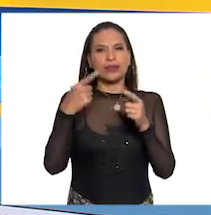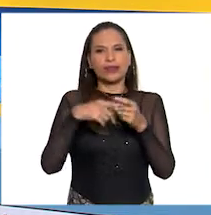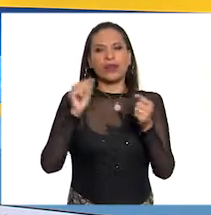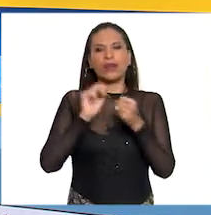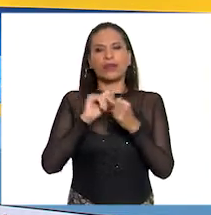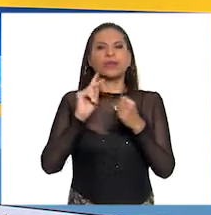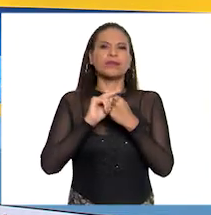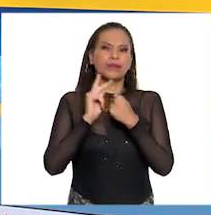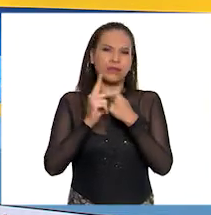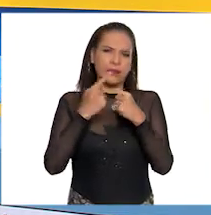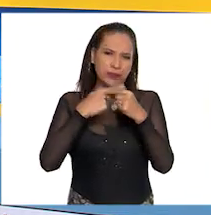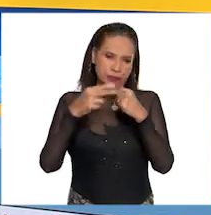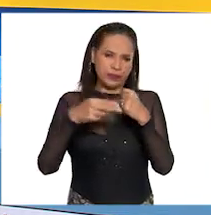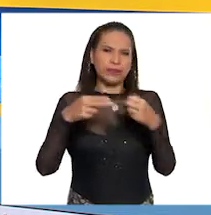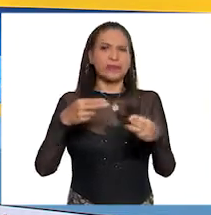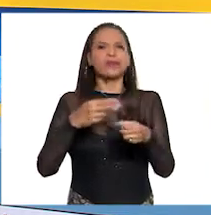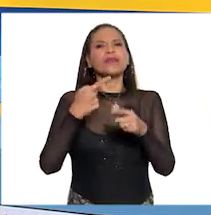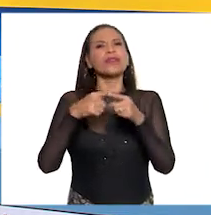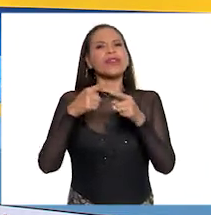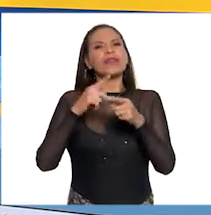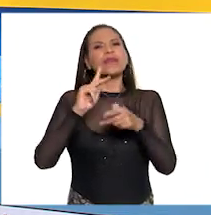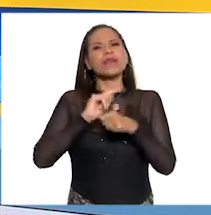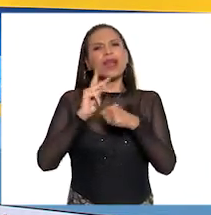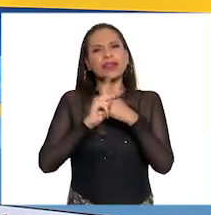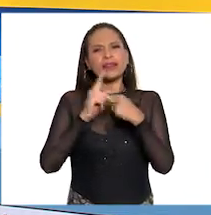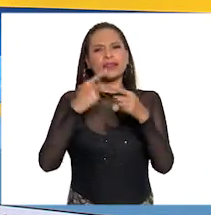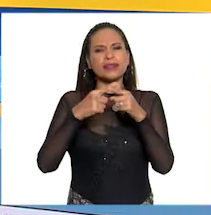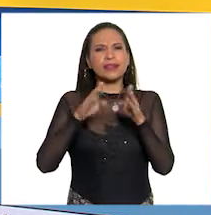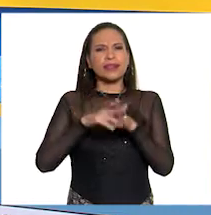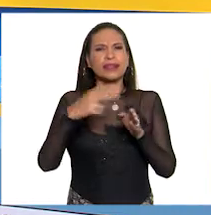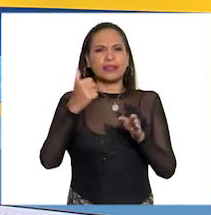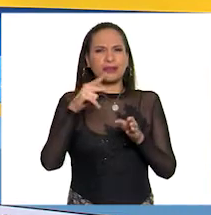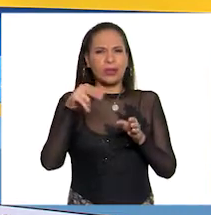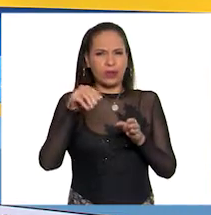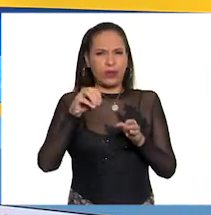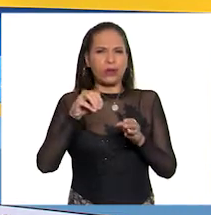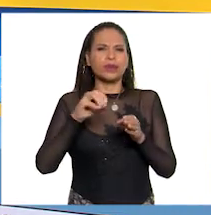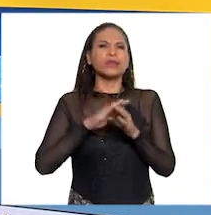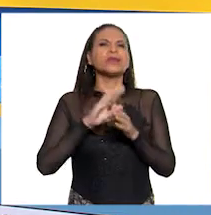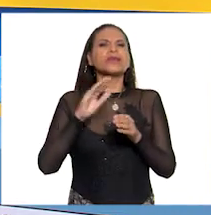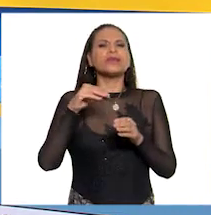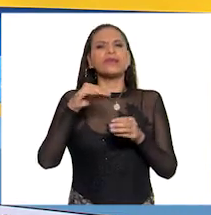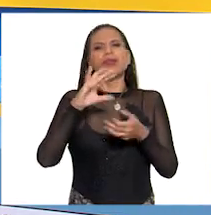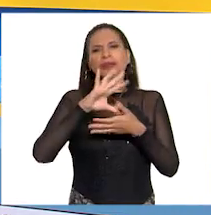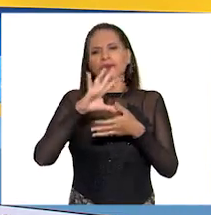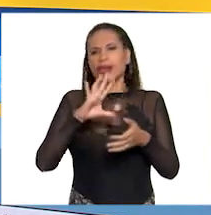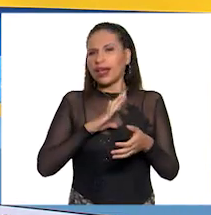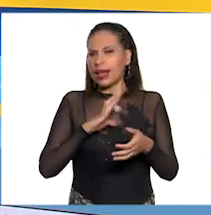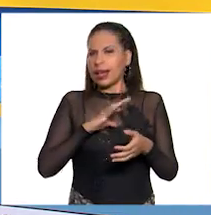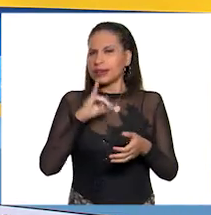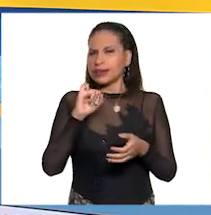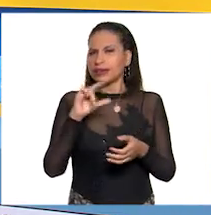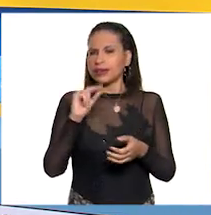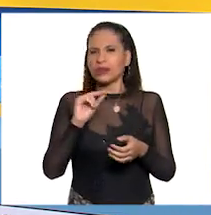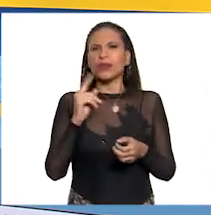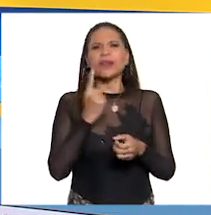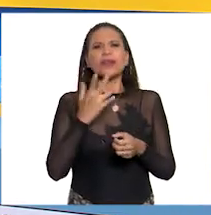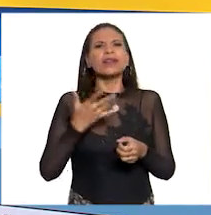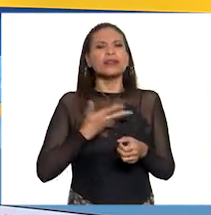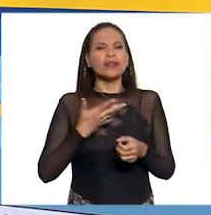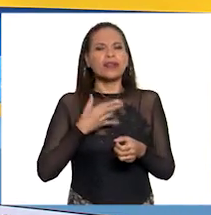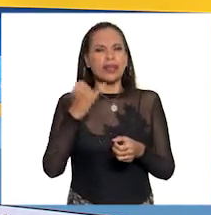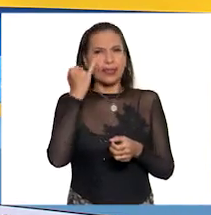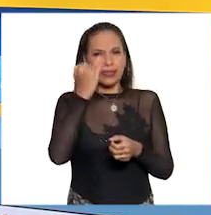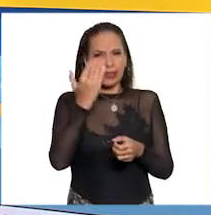naciones hispanoamericanas hizo surgir en ellas una pregunta. ¿Existe o en qué consiste